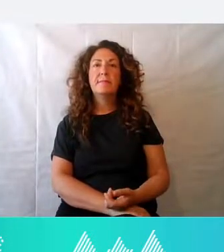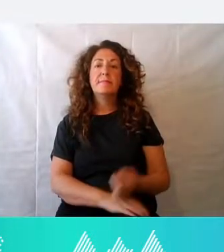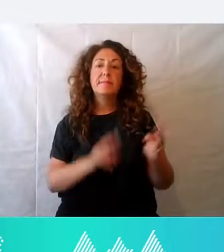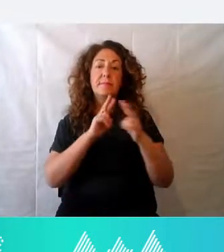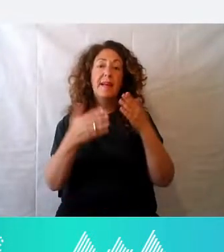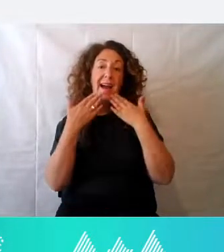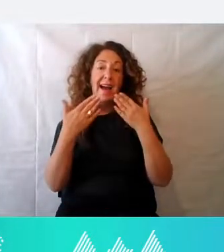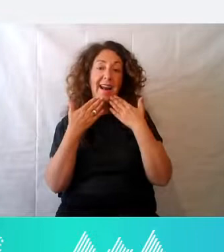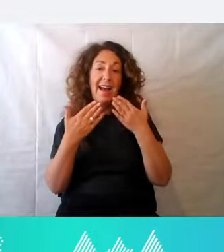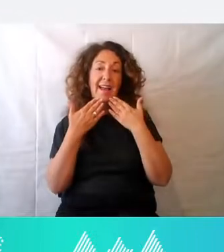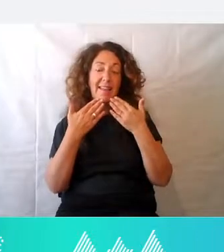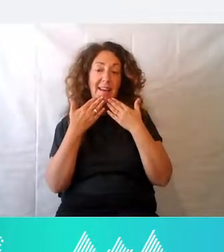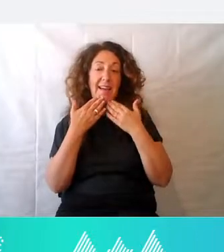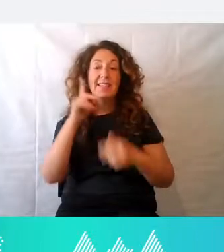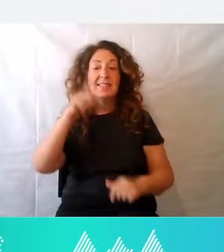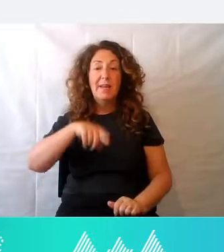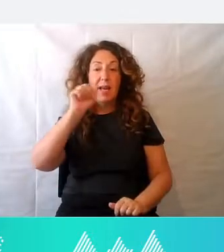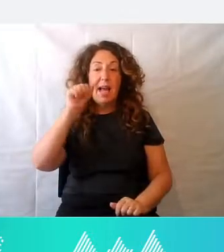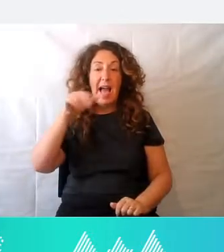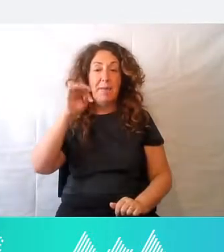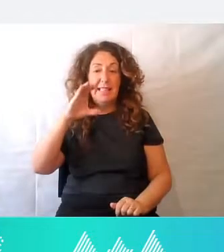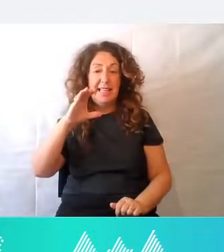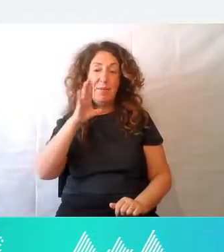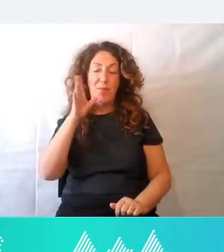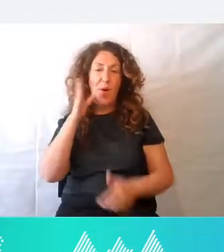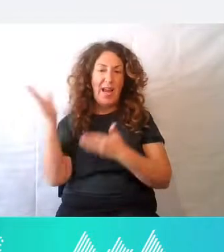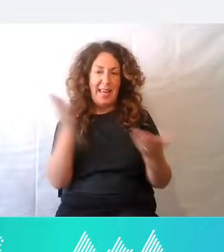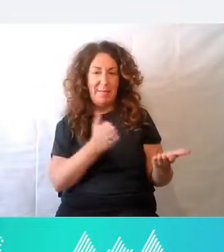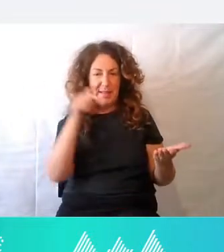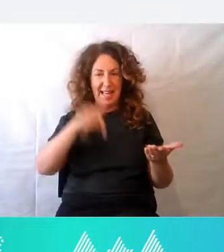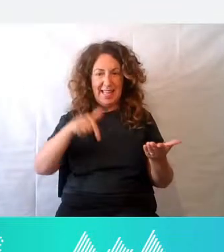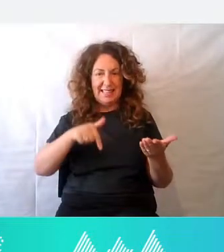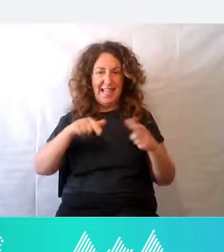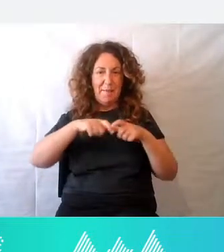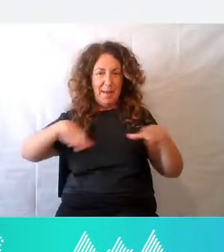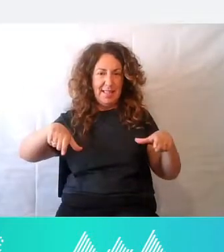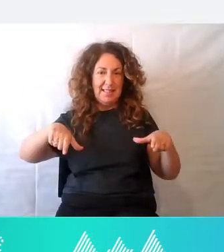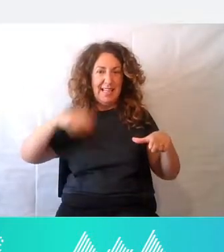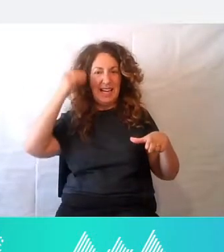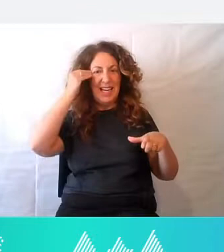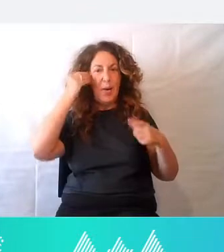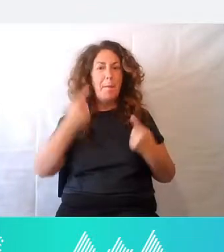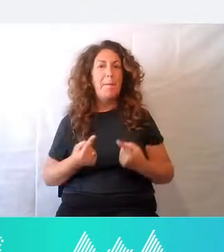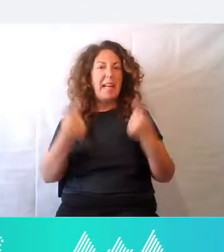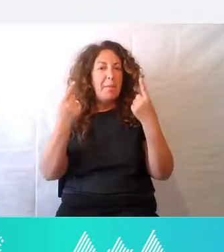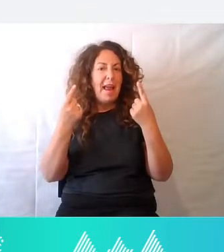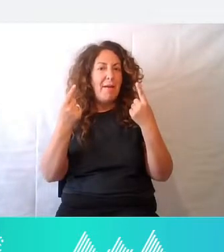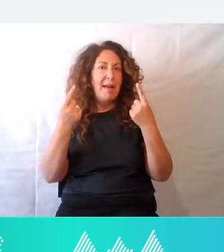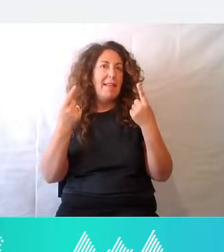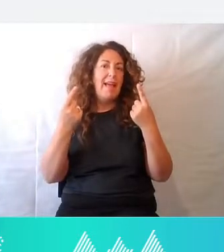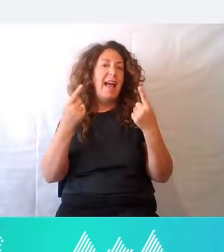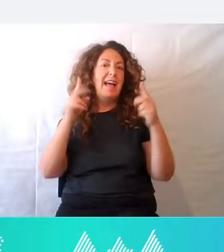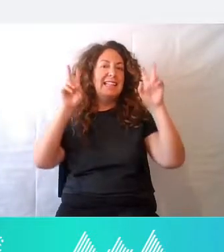ya ya metí que por invitarnos a participar en esta mesa que creo que además la primera vez que hay una mesa de accesibilidad en